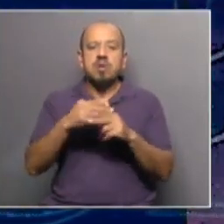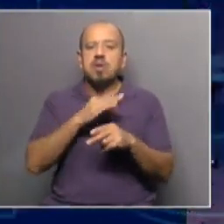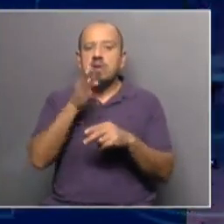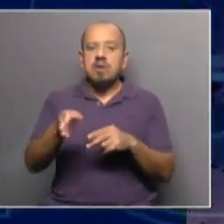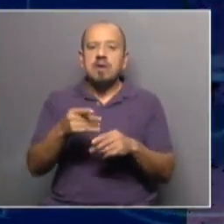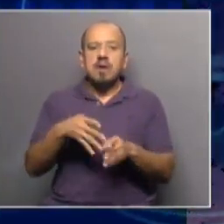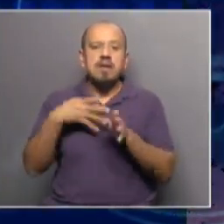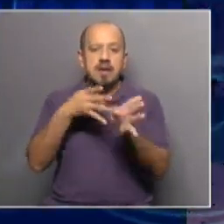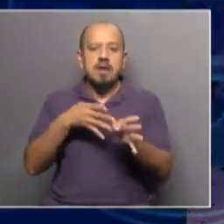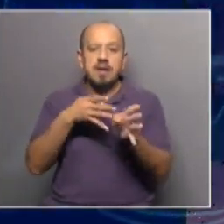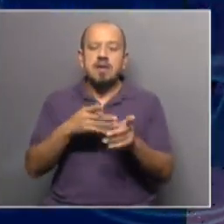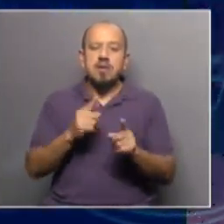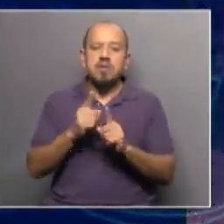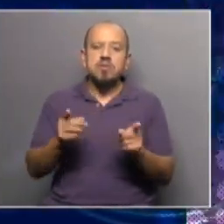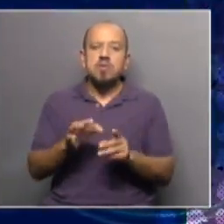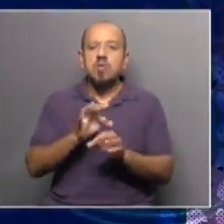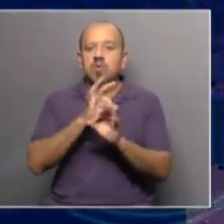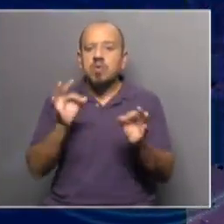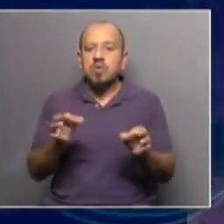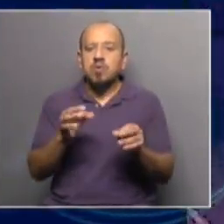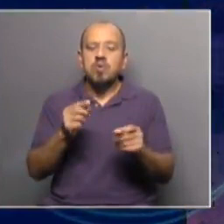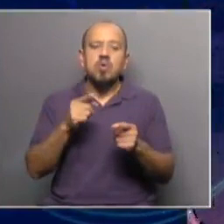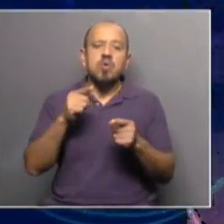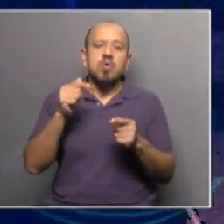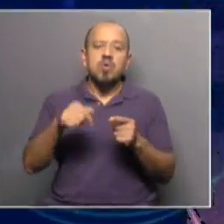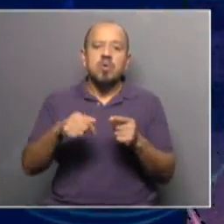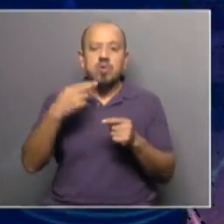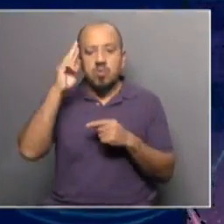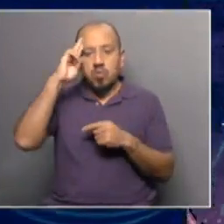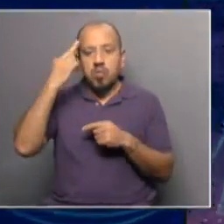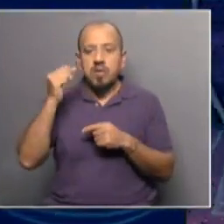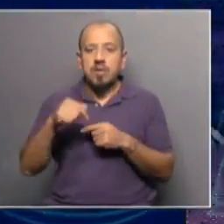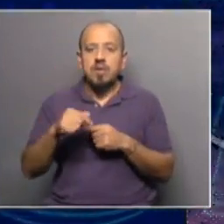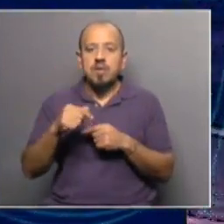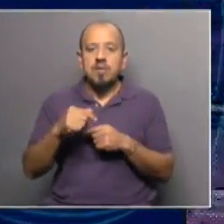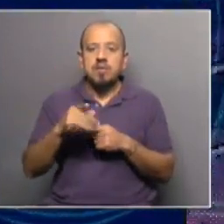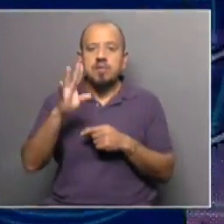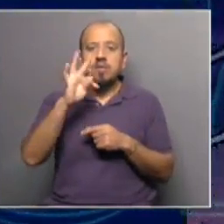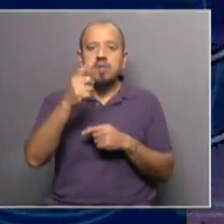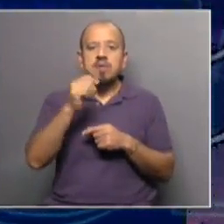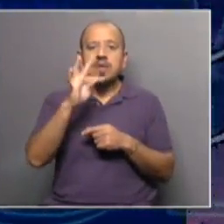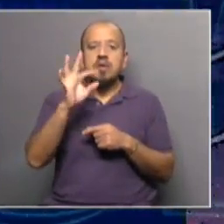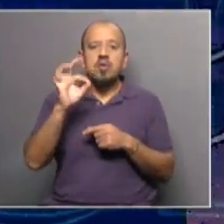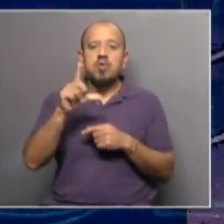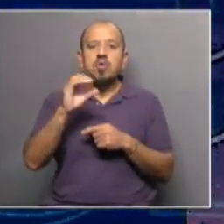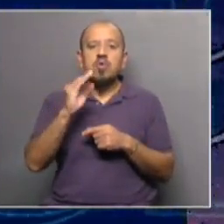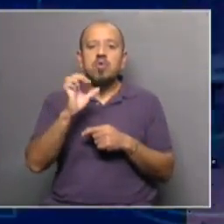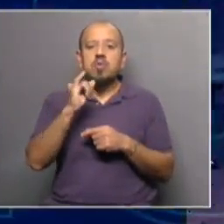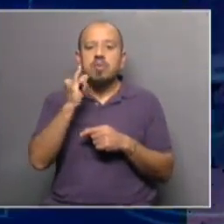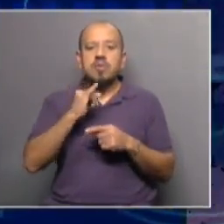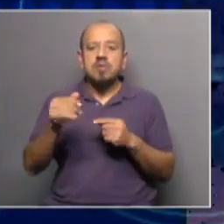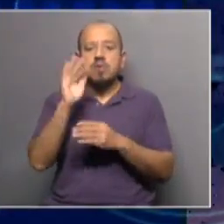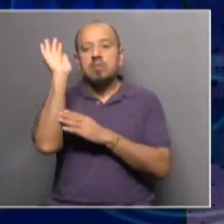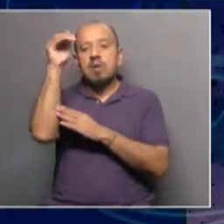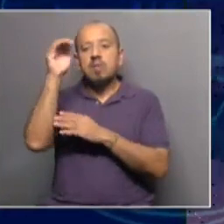no es una figura sí, espectacular, sí. O bueno, está el caso en nuestro Uruguay de Horacio Tato López, ¿no? Que en plena dictadura y desde el